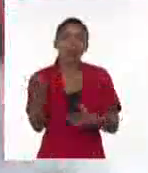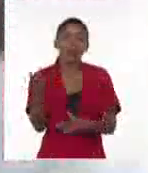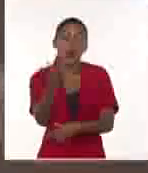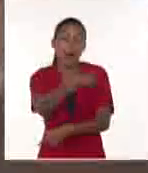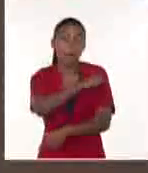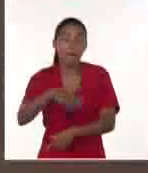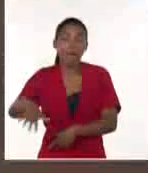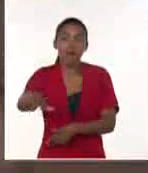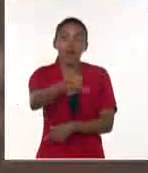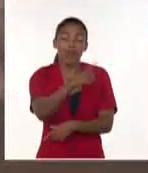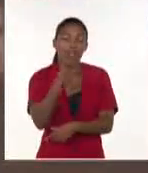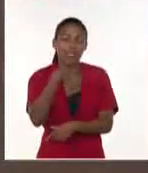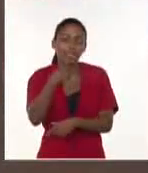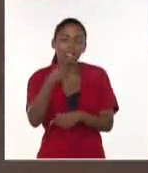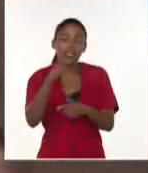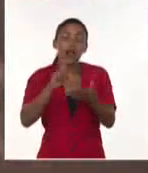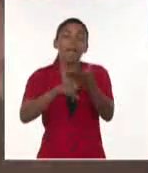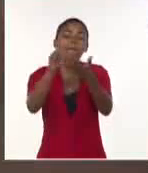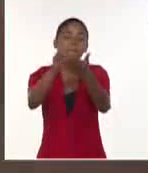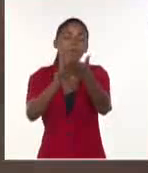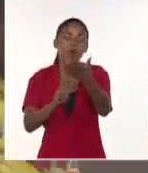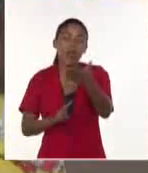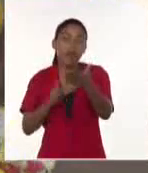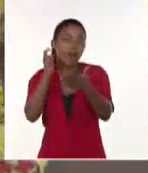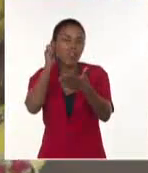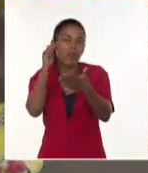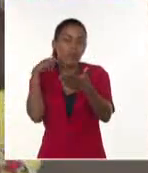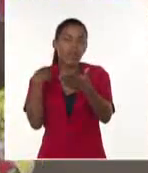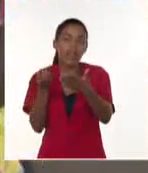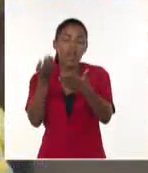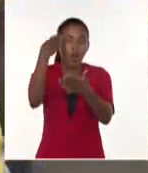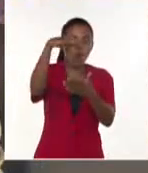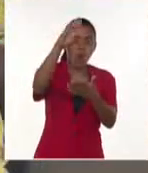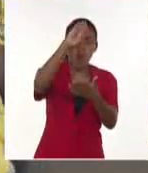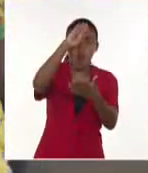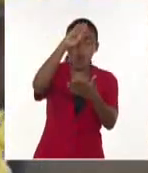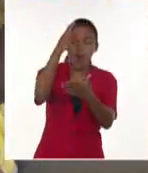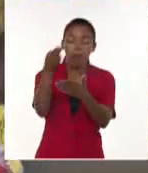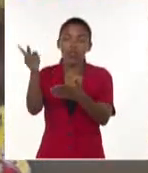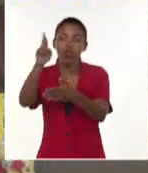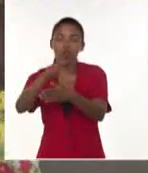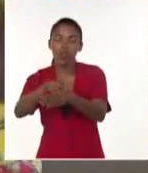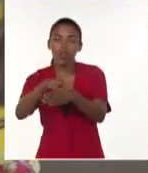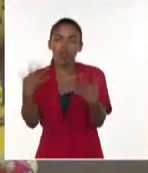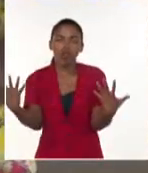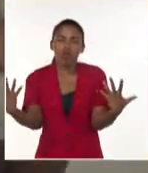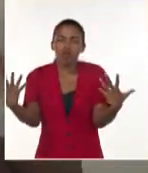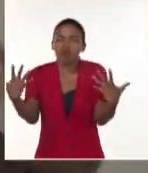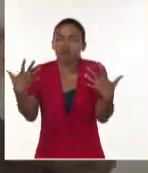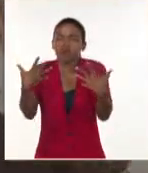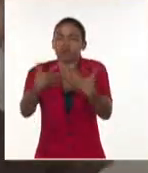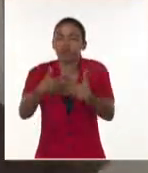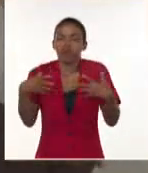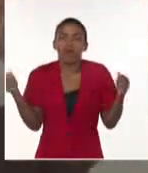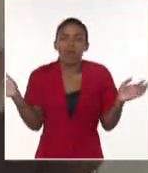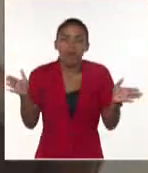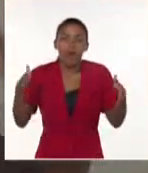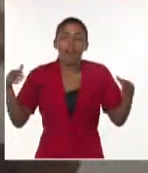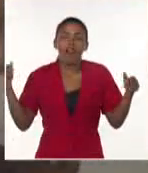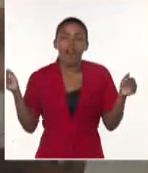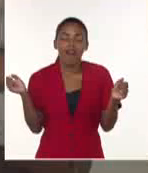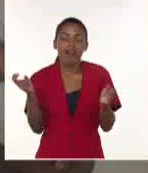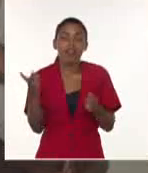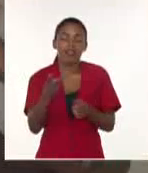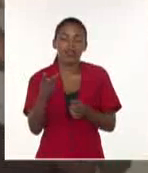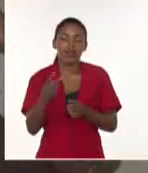dice el poema de Lola Rodríguez Tió, Cuba y Puerto Rico son de un pájaro las dos alas. Esta